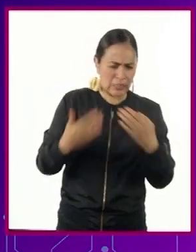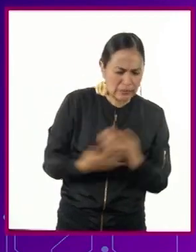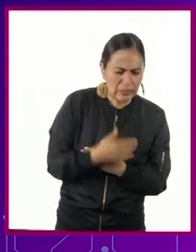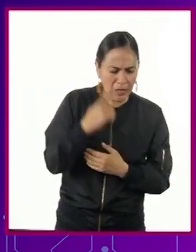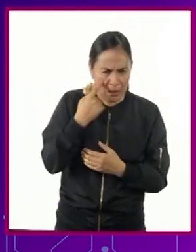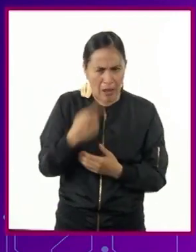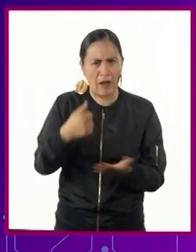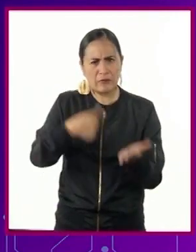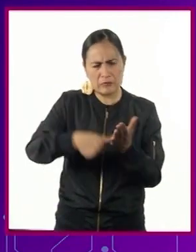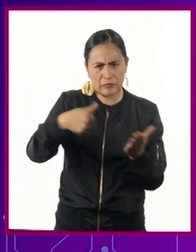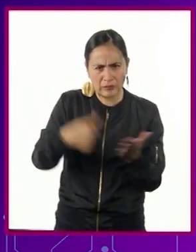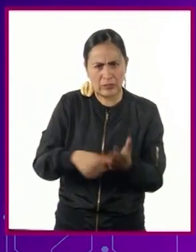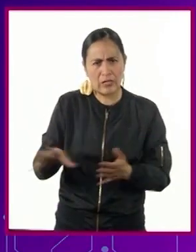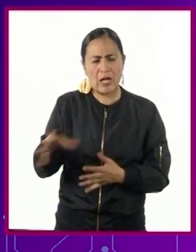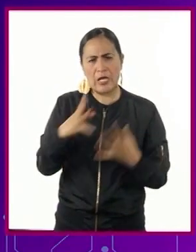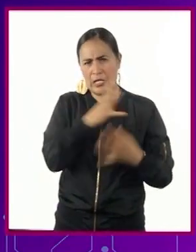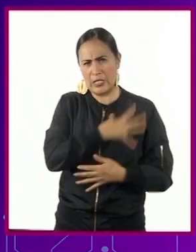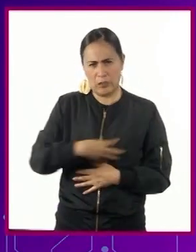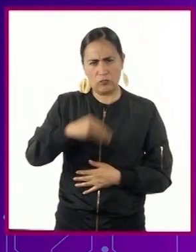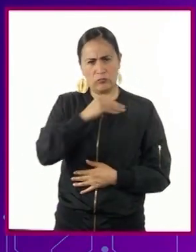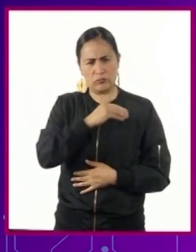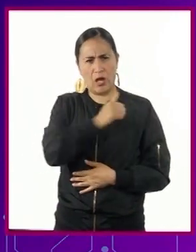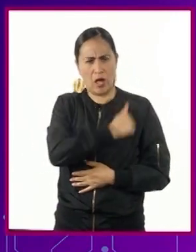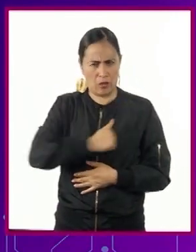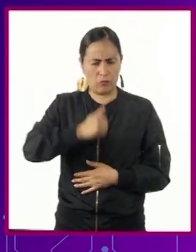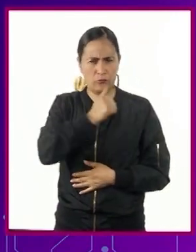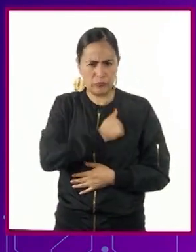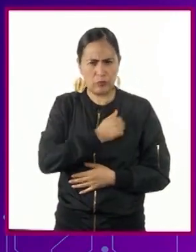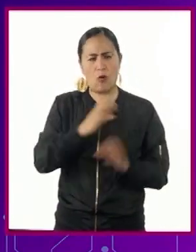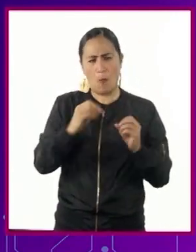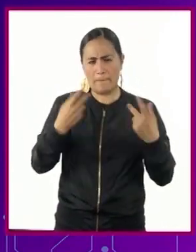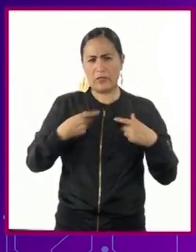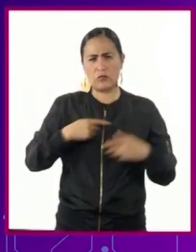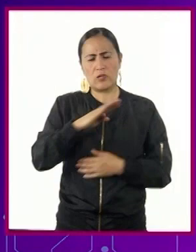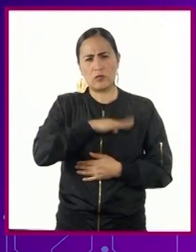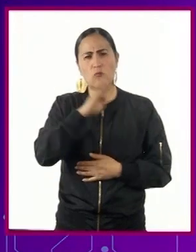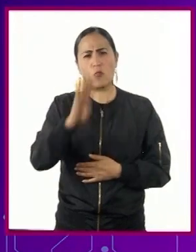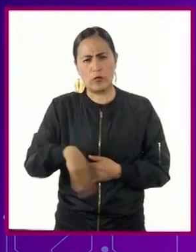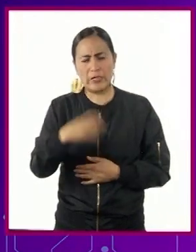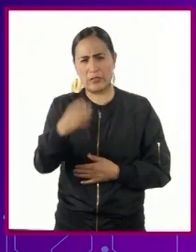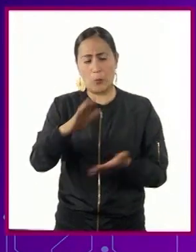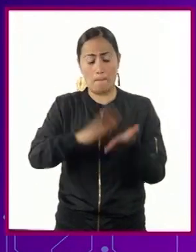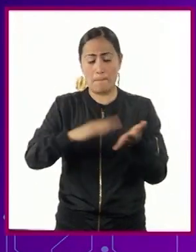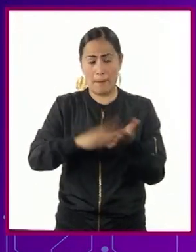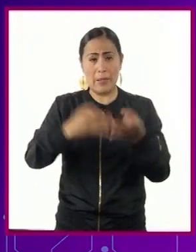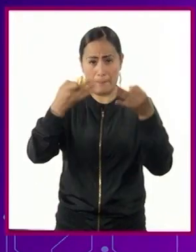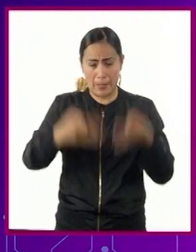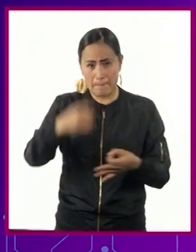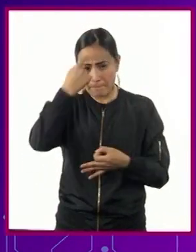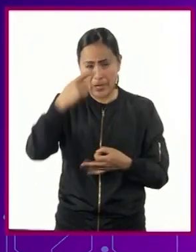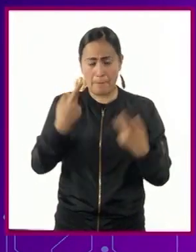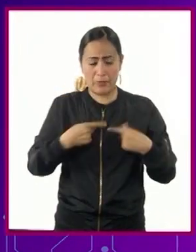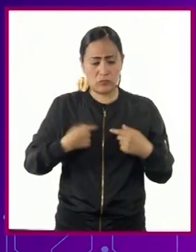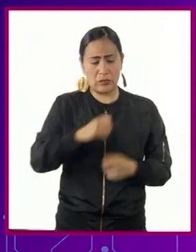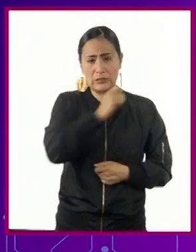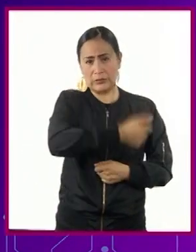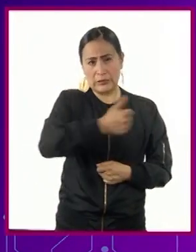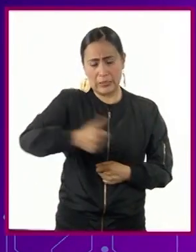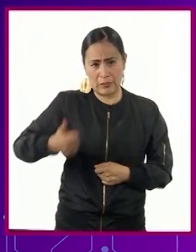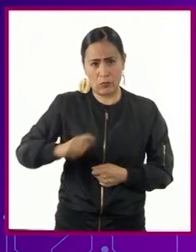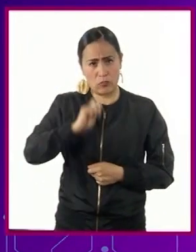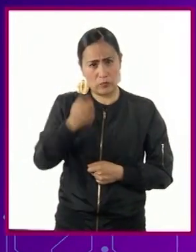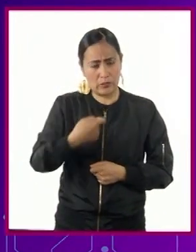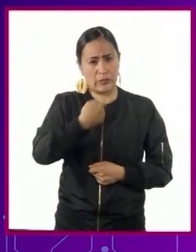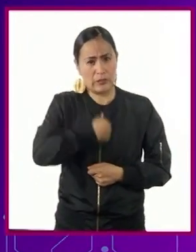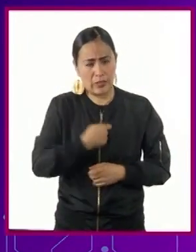adopciones, matrimonios y defunciones, generando documentos útiles para la identidad jurídica de los mexicanos y para gestiones o